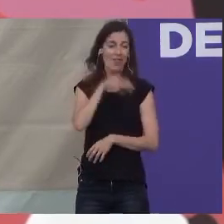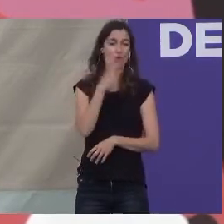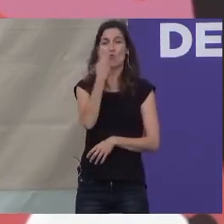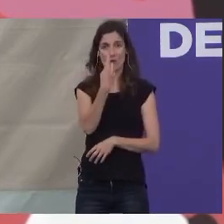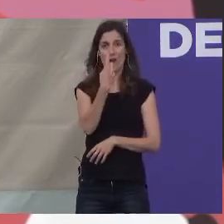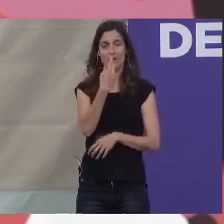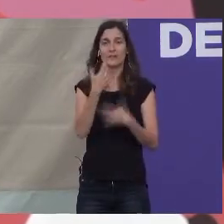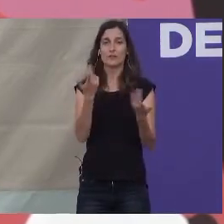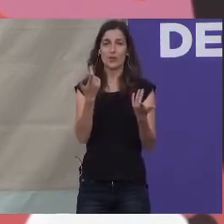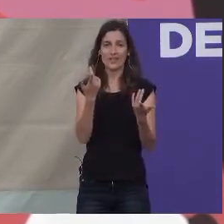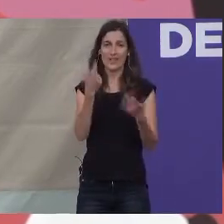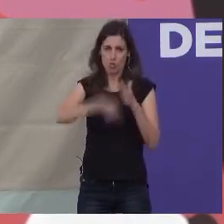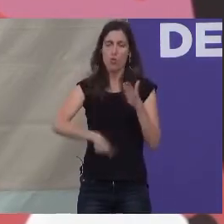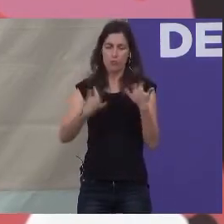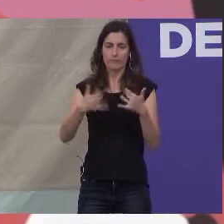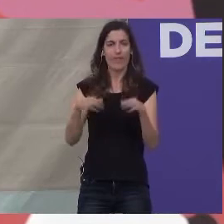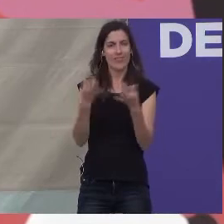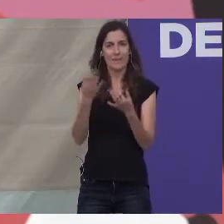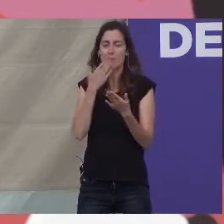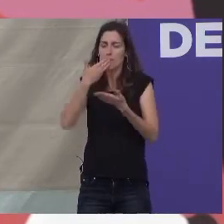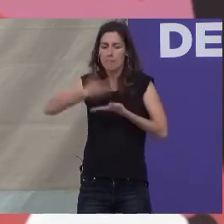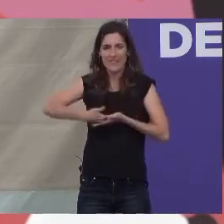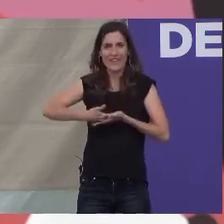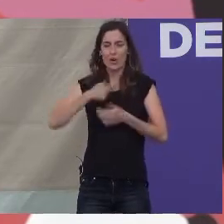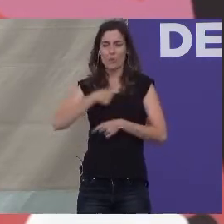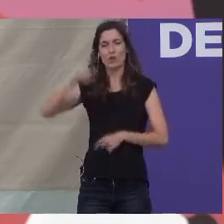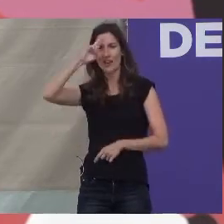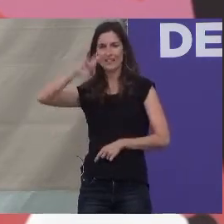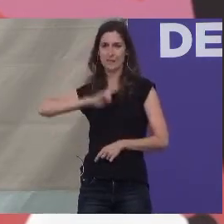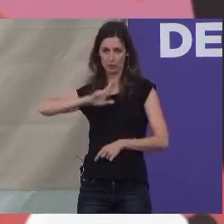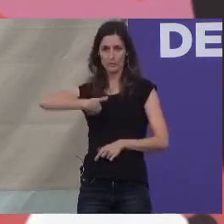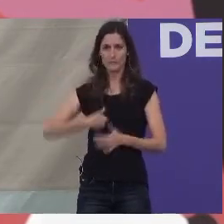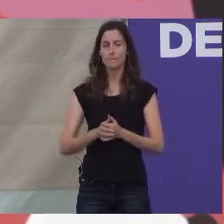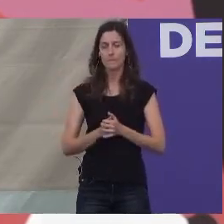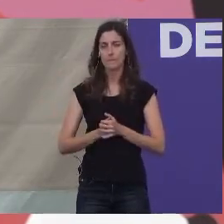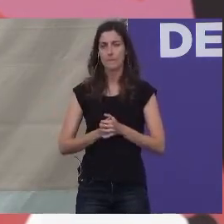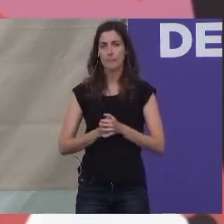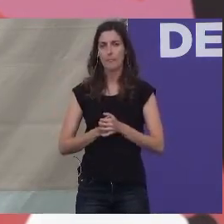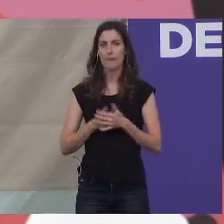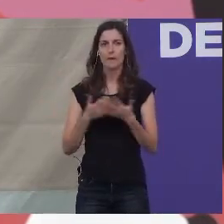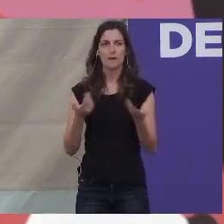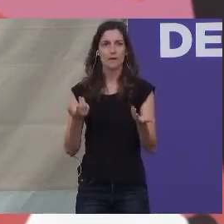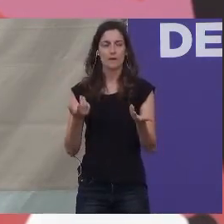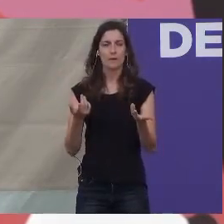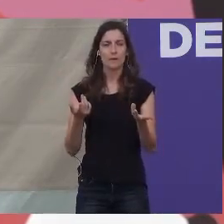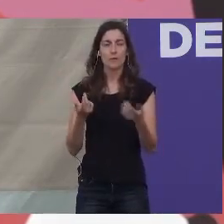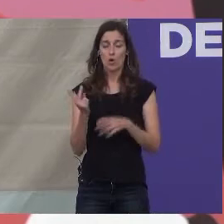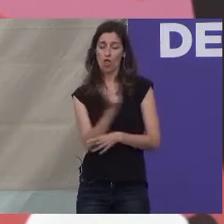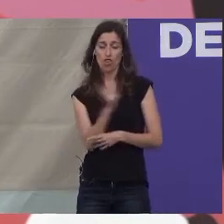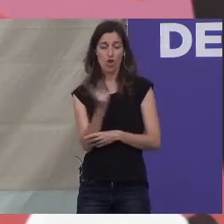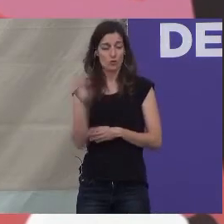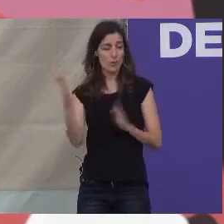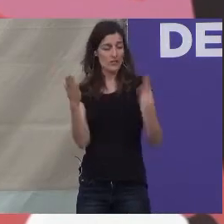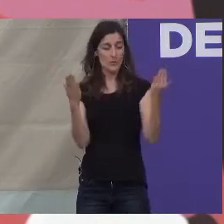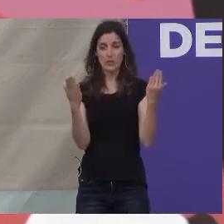comentado un compañero hay que pedir respeto a la comisión. No puedes estimar las pretensiones de las dos partes, solo